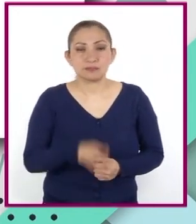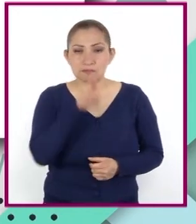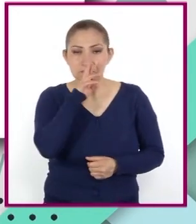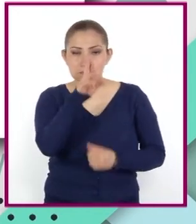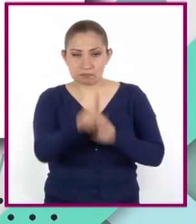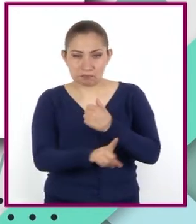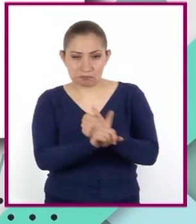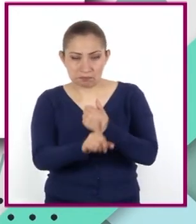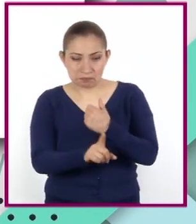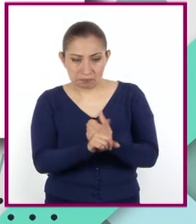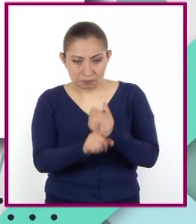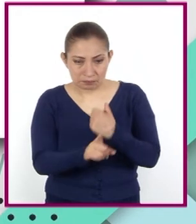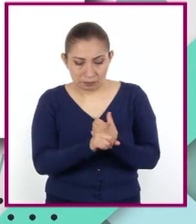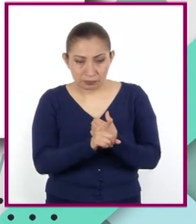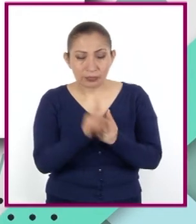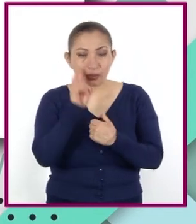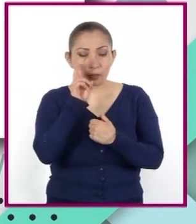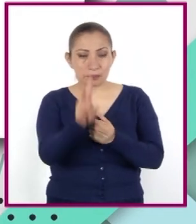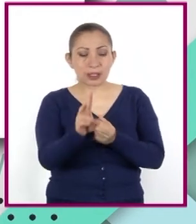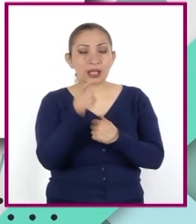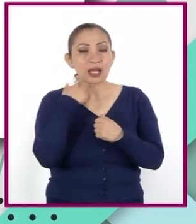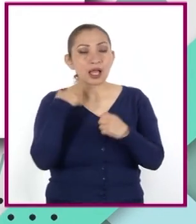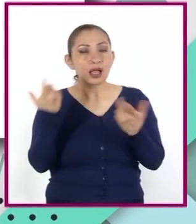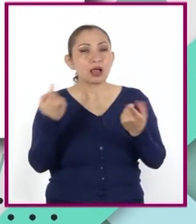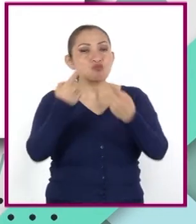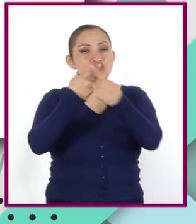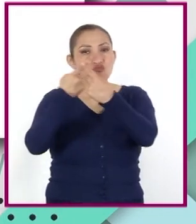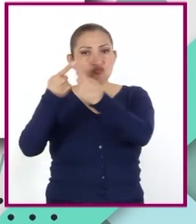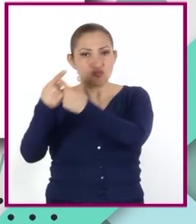Resolvamos esta ecuación y multipliquemos los factores.